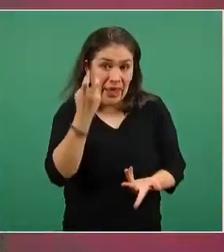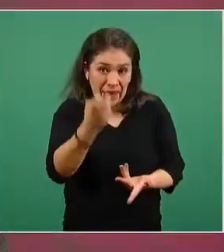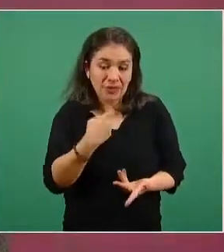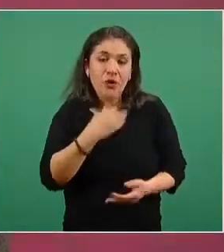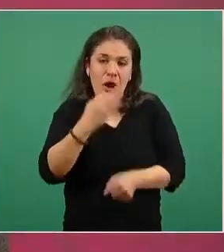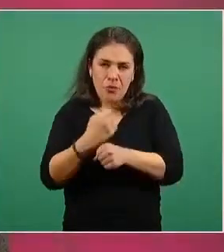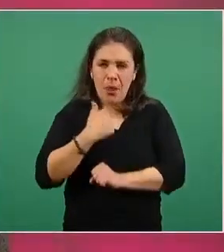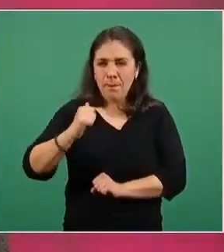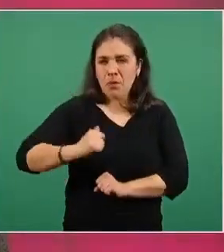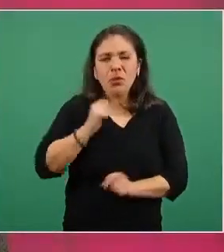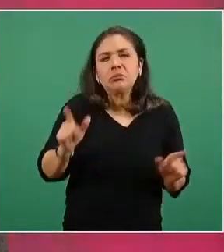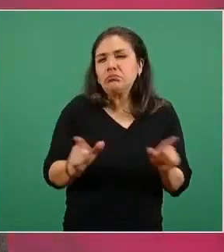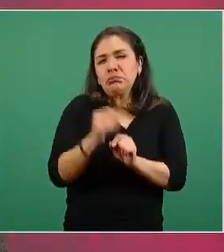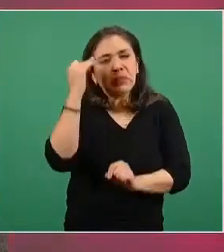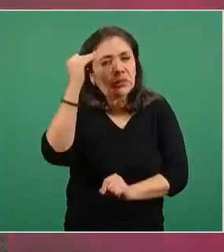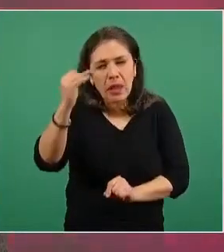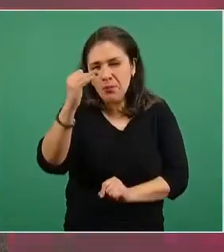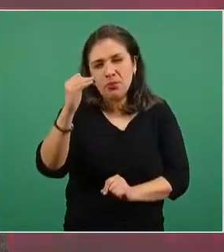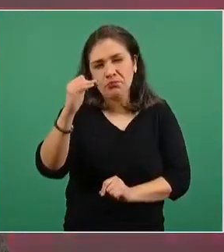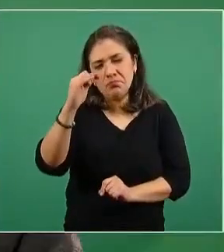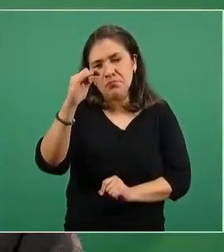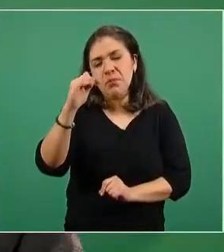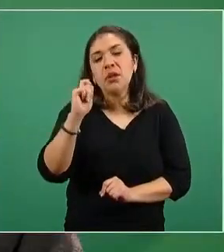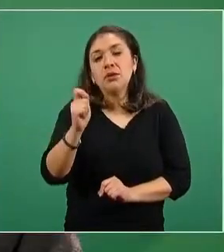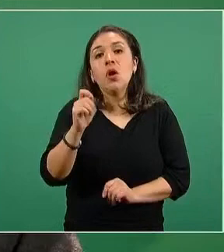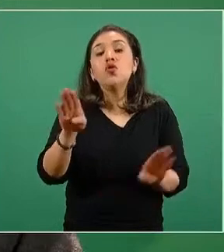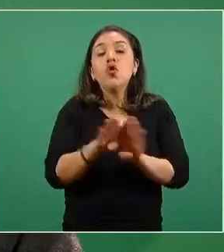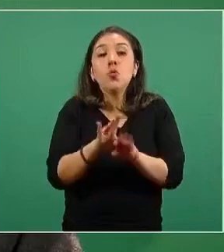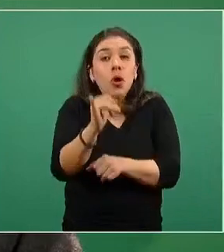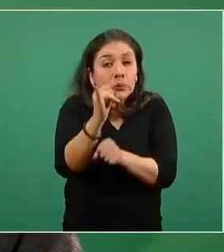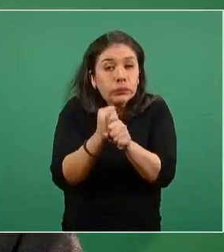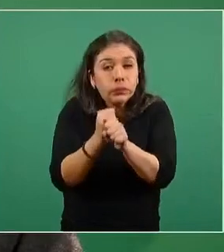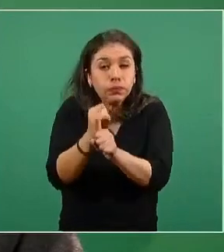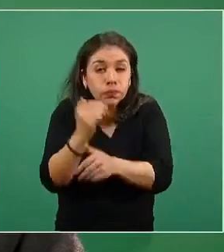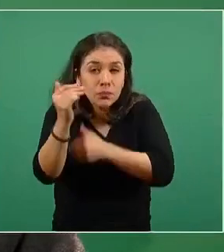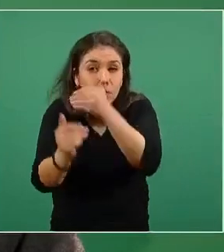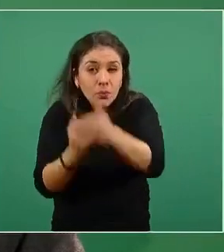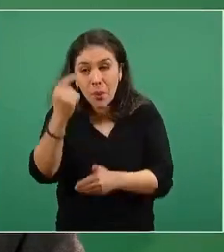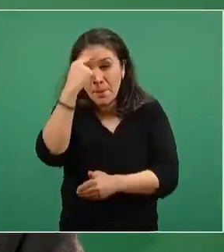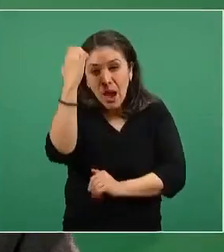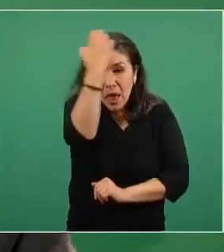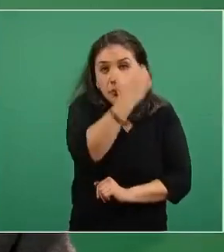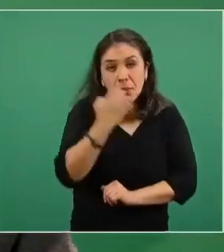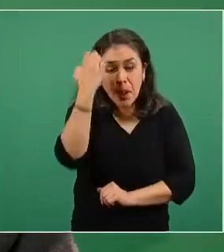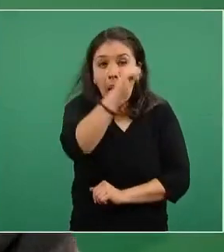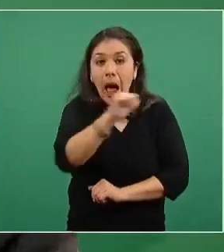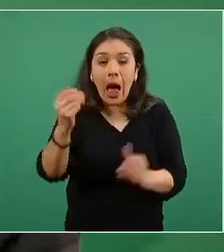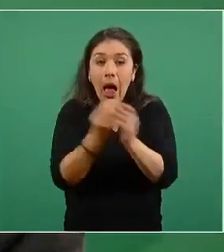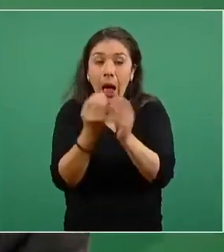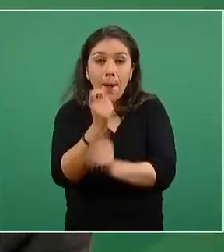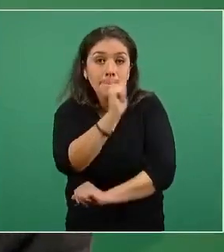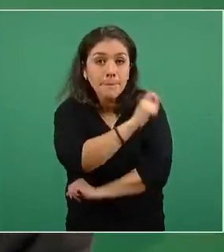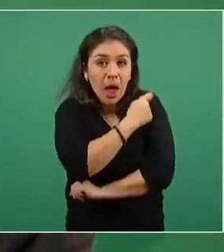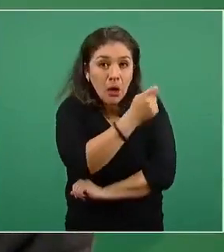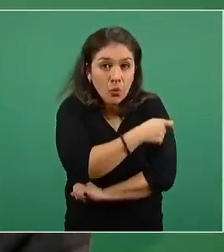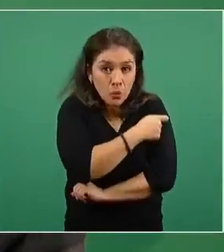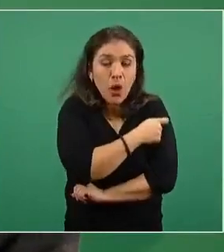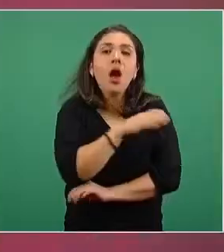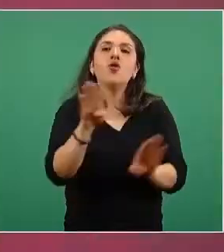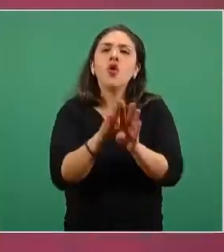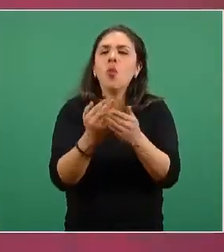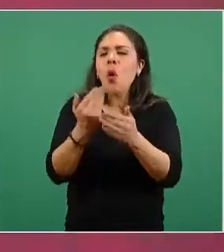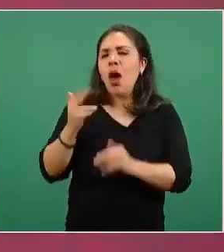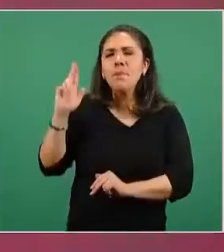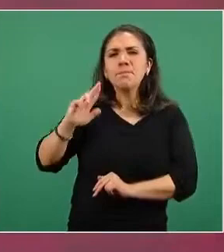nos queda medio minuto, para decir sobre el proceso de investigación y el proceso de evaluación de las vacunas. Como anunciamos